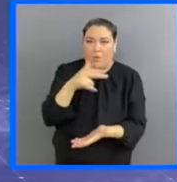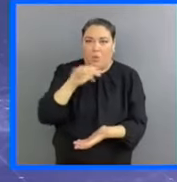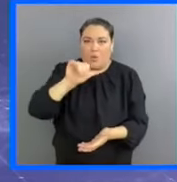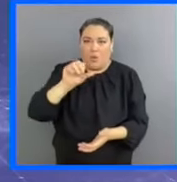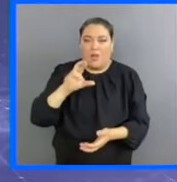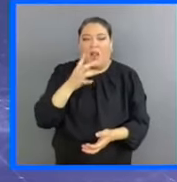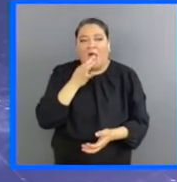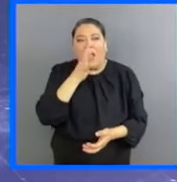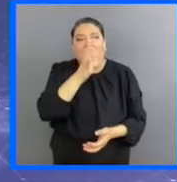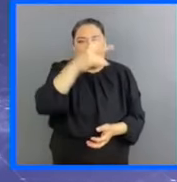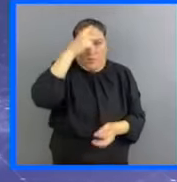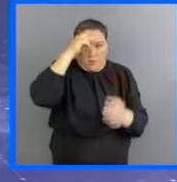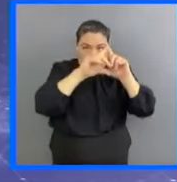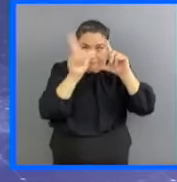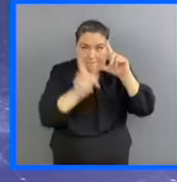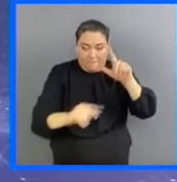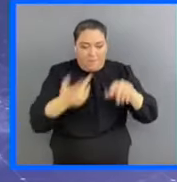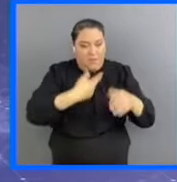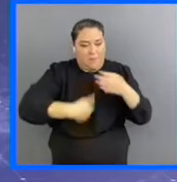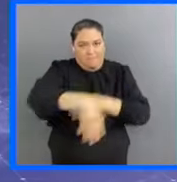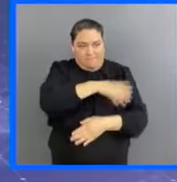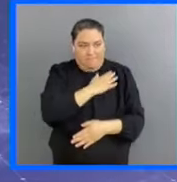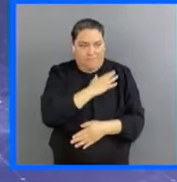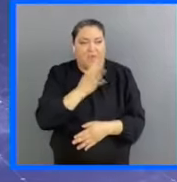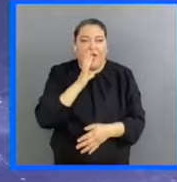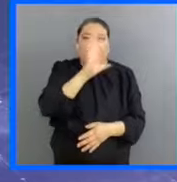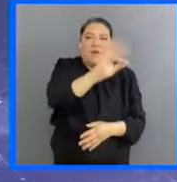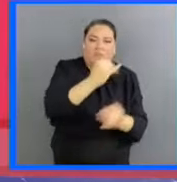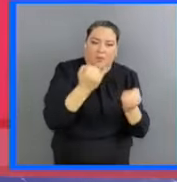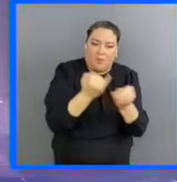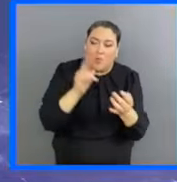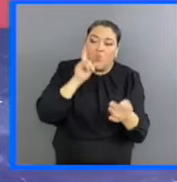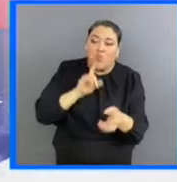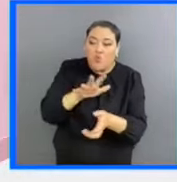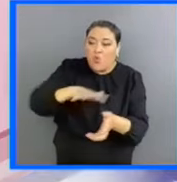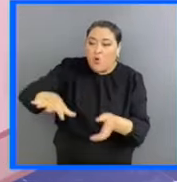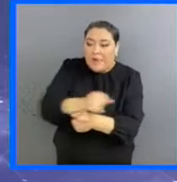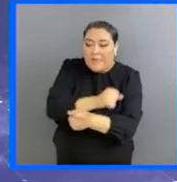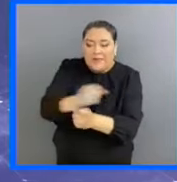México y refrenda su rechazo a toda violencia contra las mujeres.